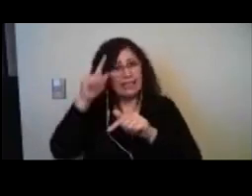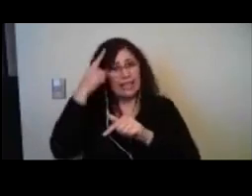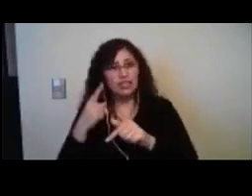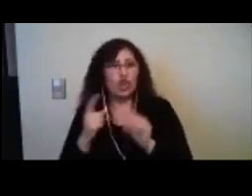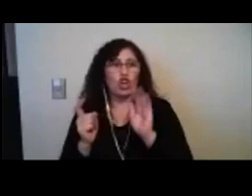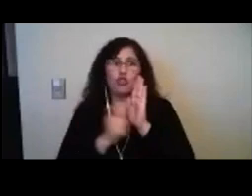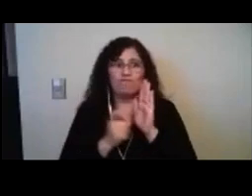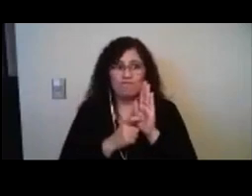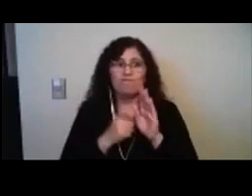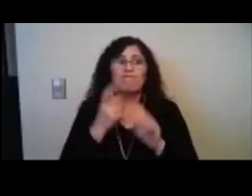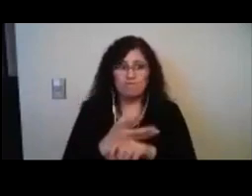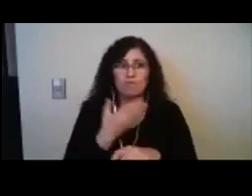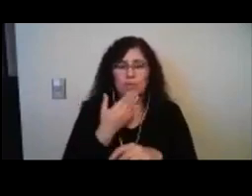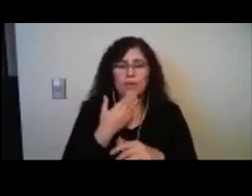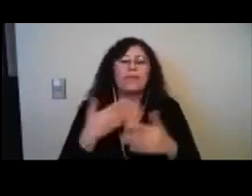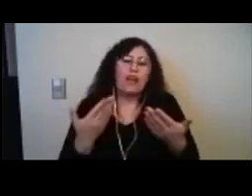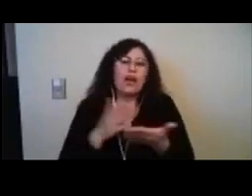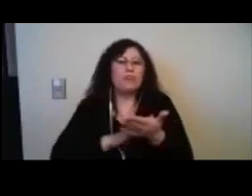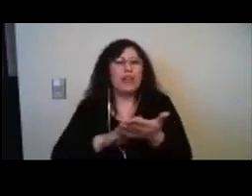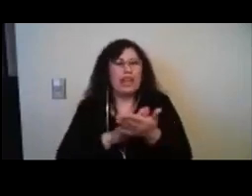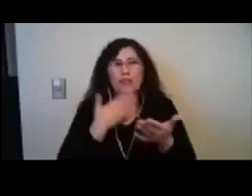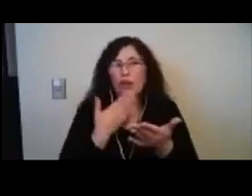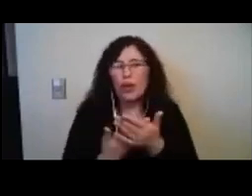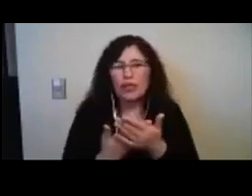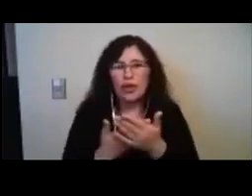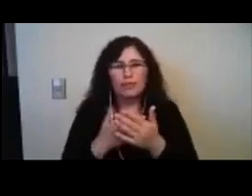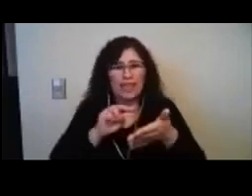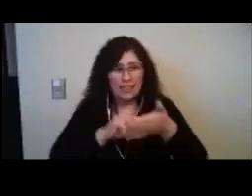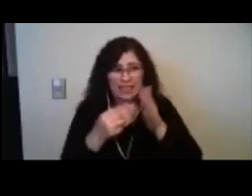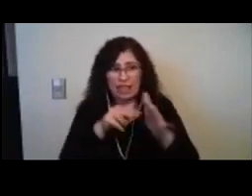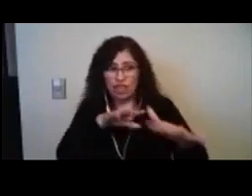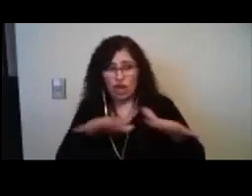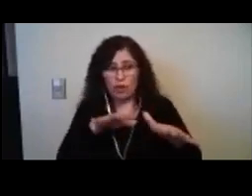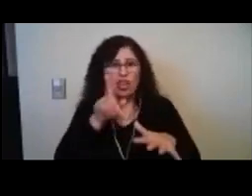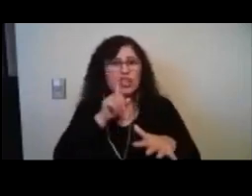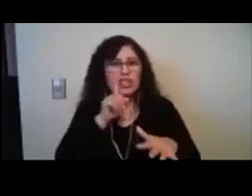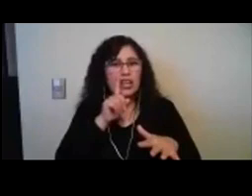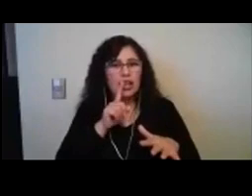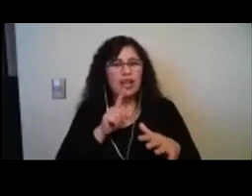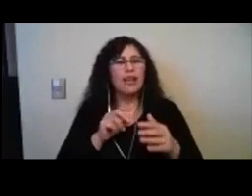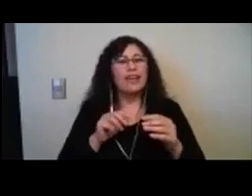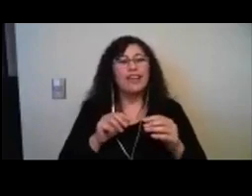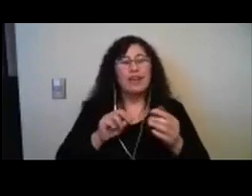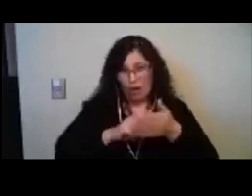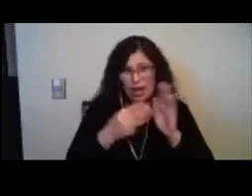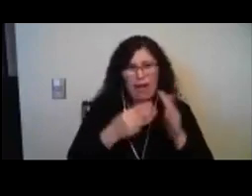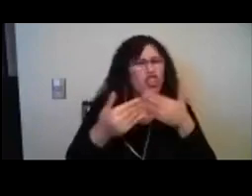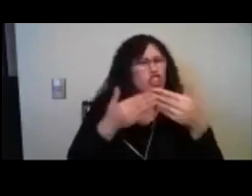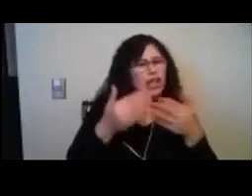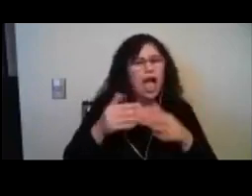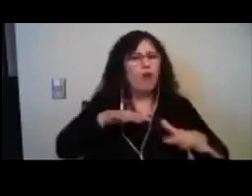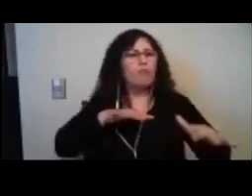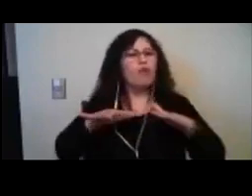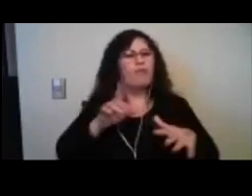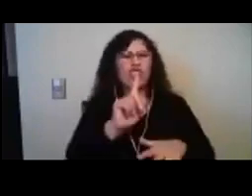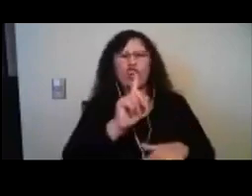el trastorno motor tiene de predominio alteraciones en los movimientos involuntarios, que son muy característicos, ¿ya? Puede ser